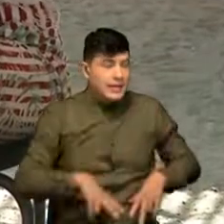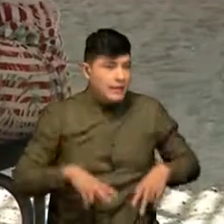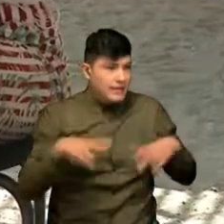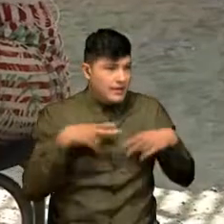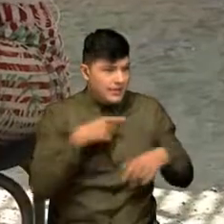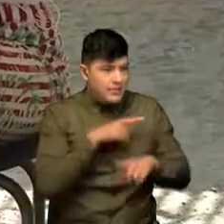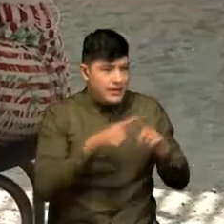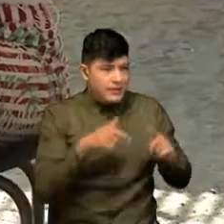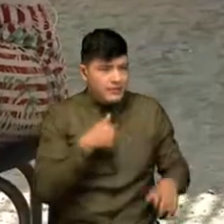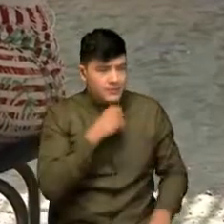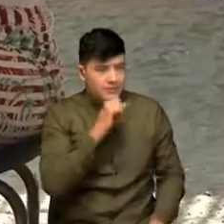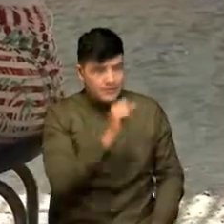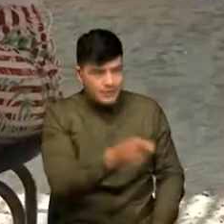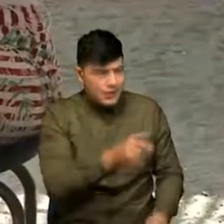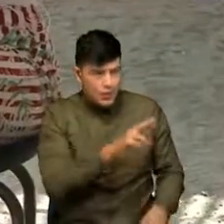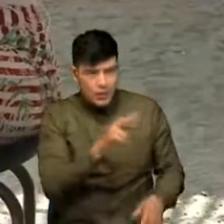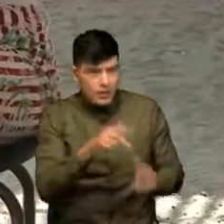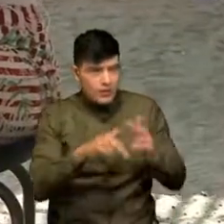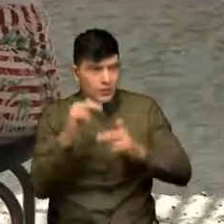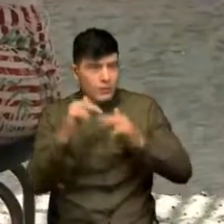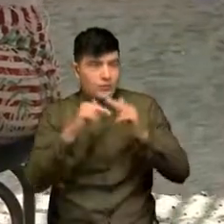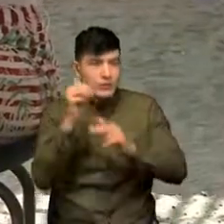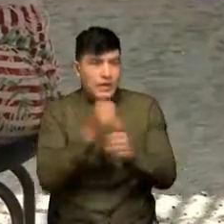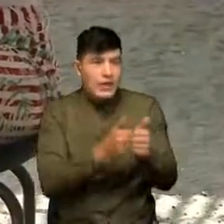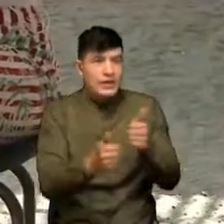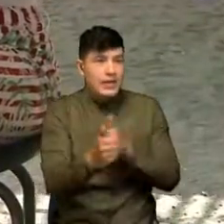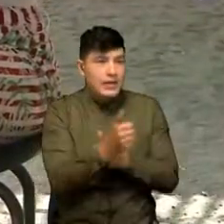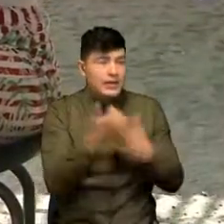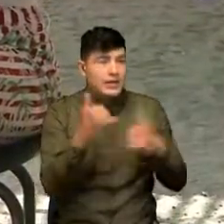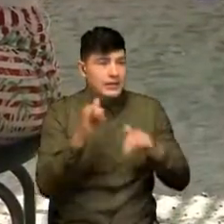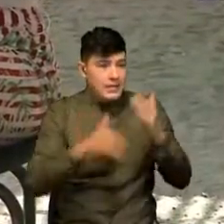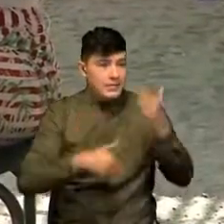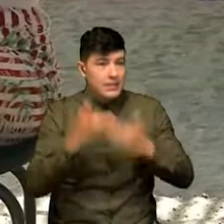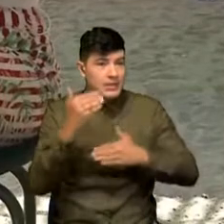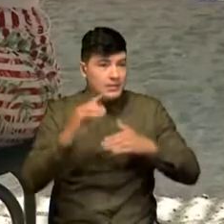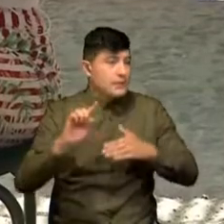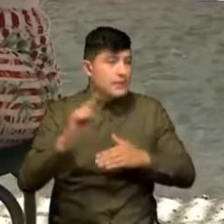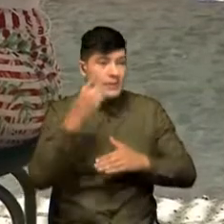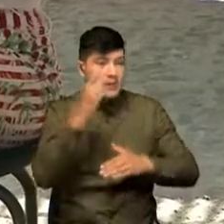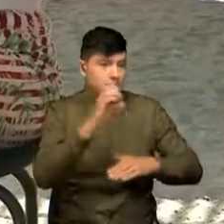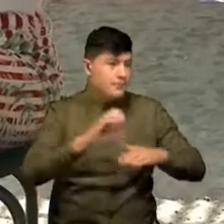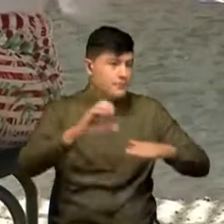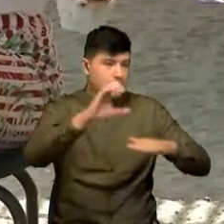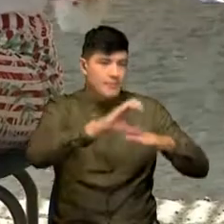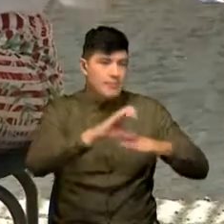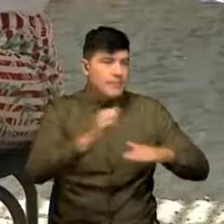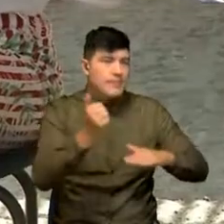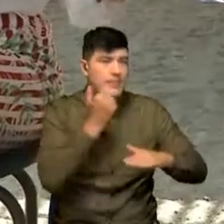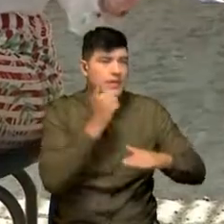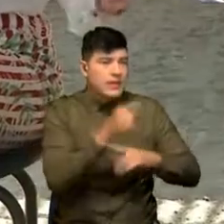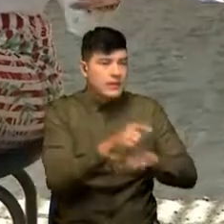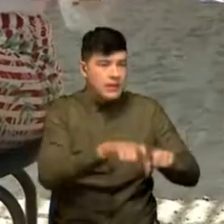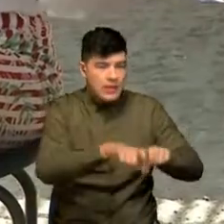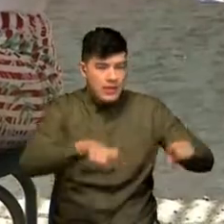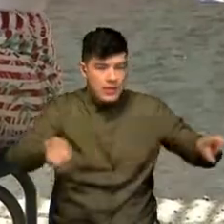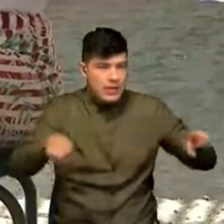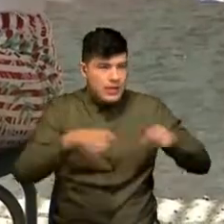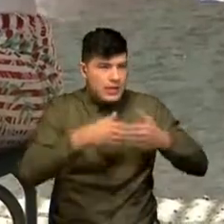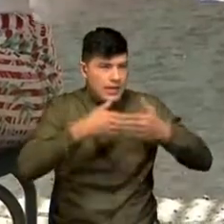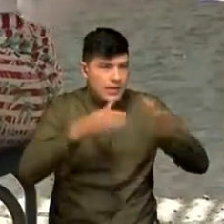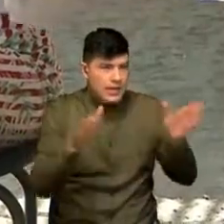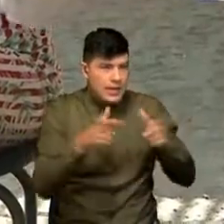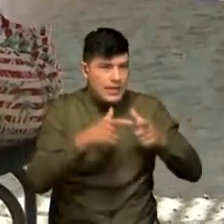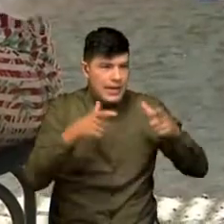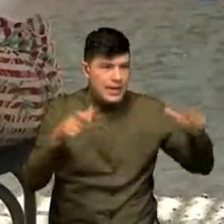hay otra que se ha venido adelantando y es que ya se dio el paso a la primera piedra para el acueducto, ampliarlo y que más habitantes